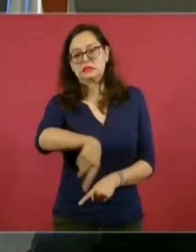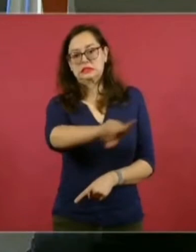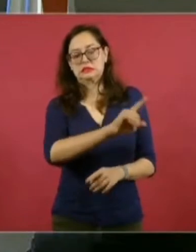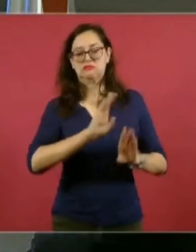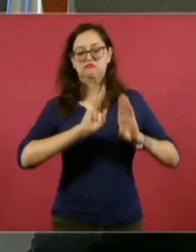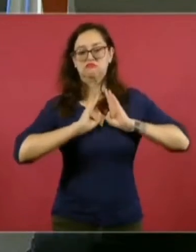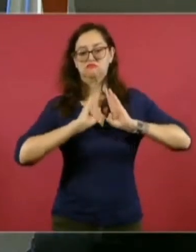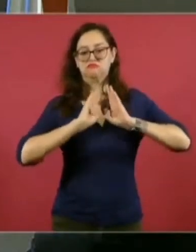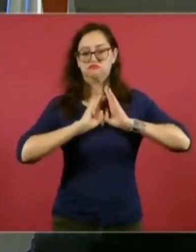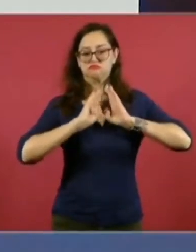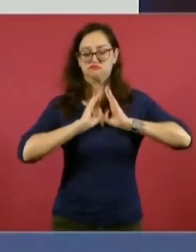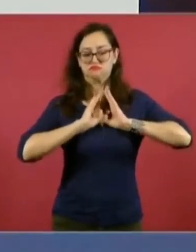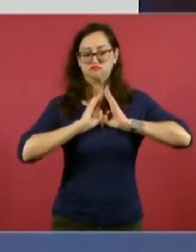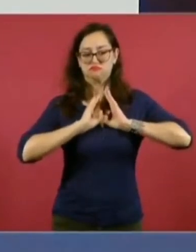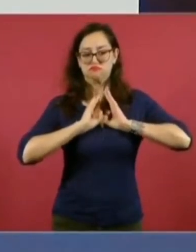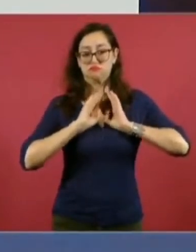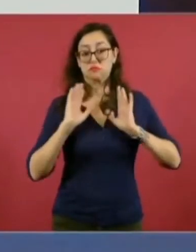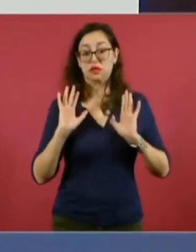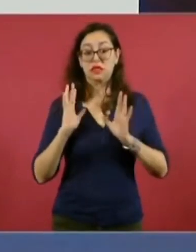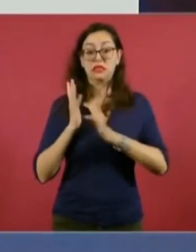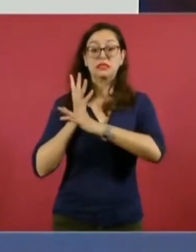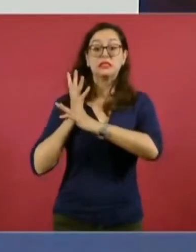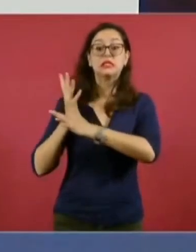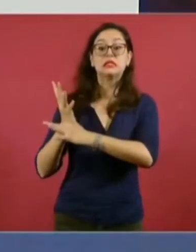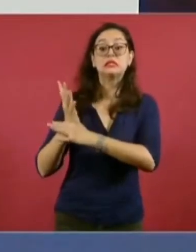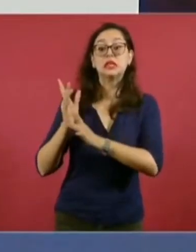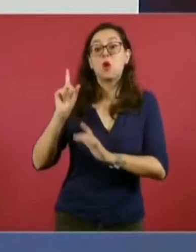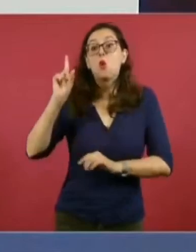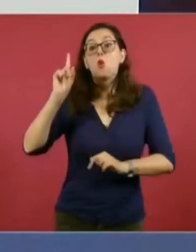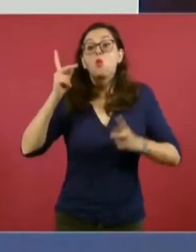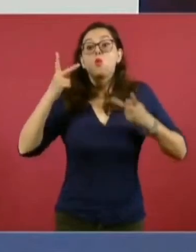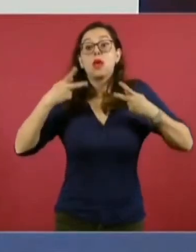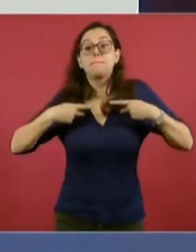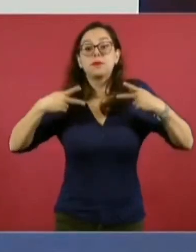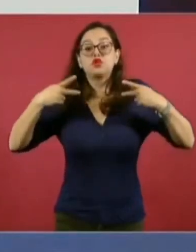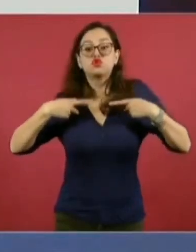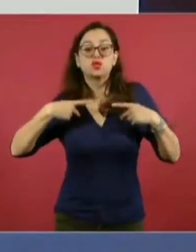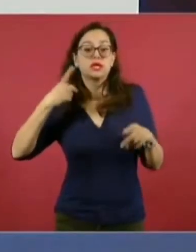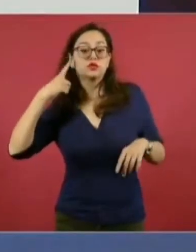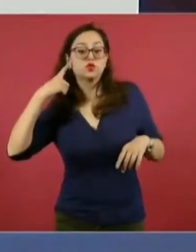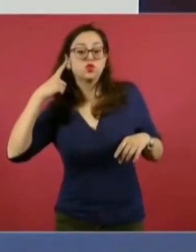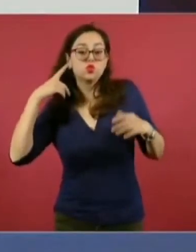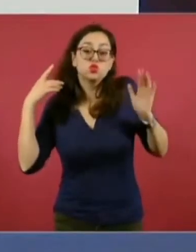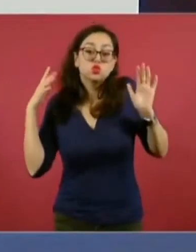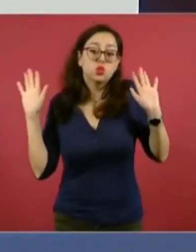Aquí lo dice, señaló la fuente de información enterada de los hechos.